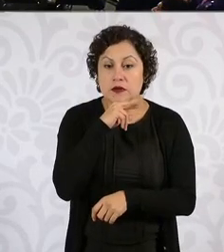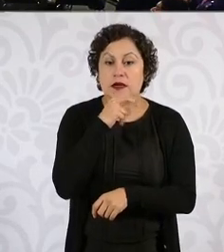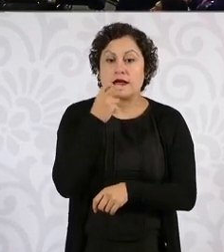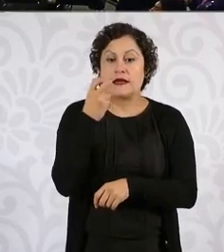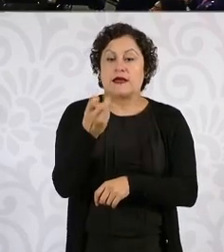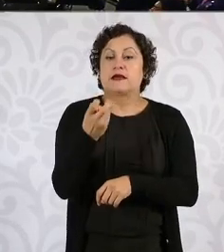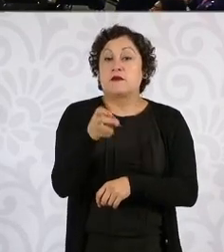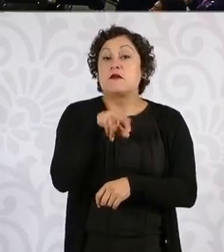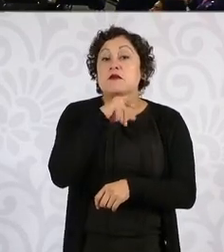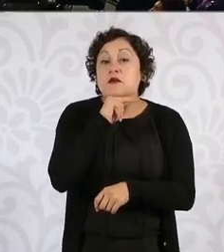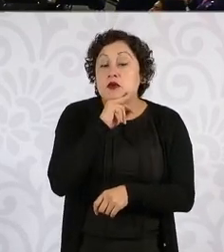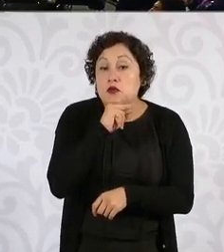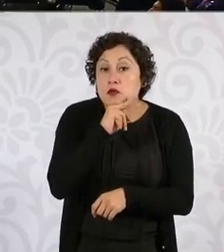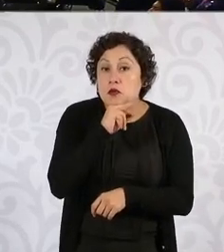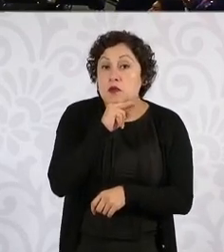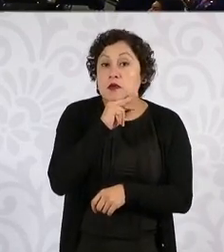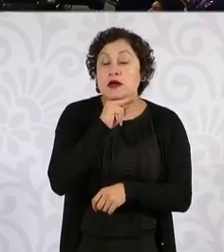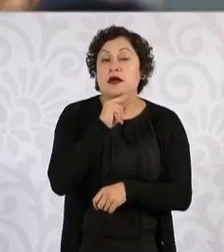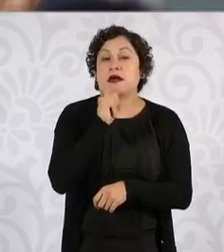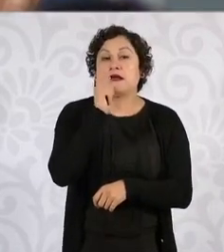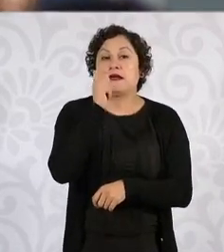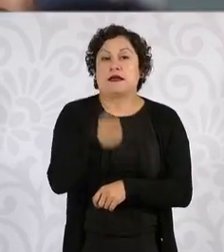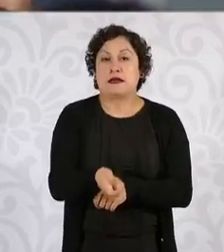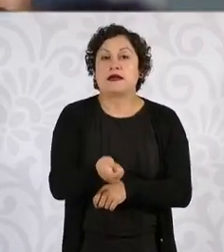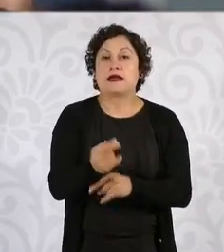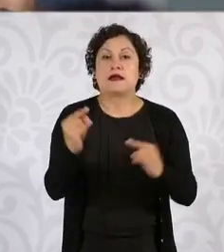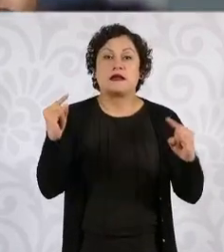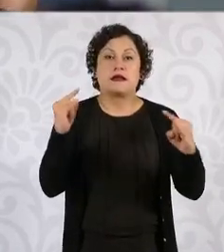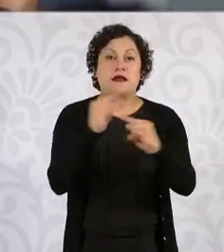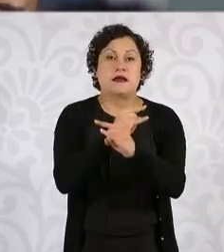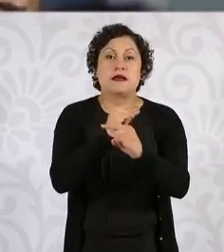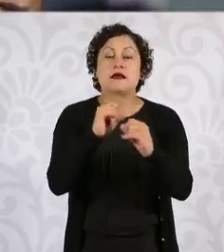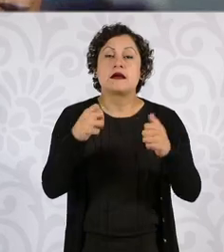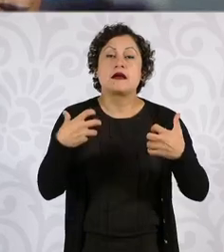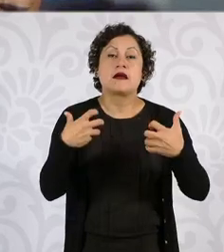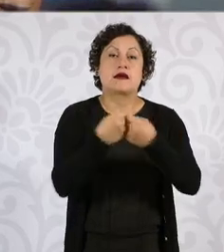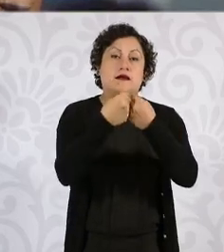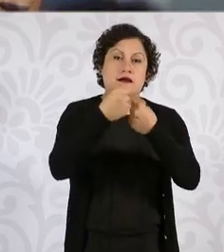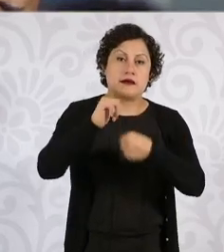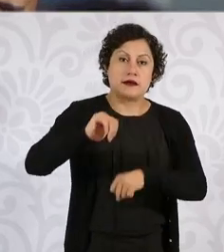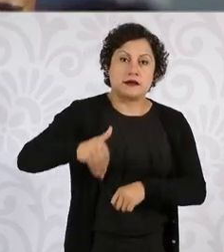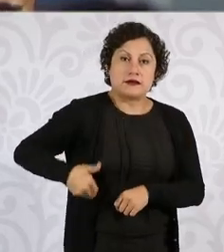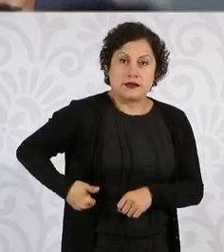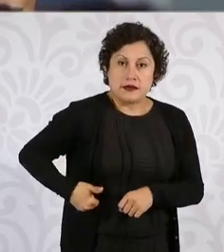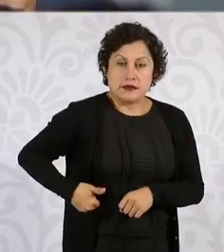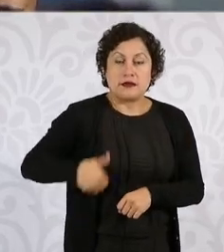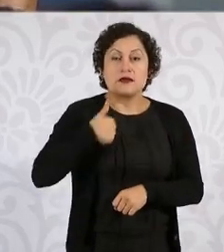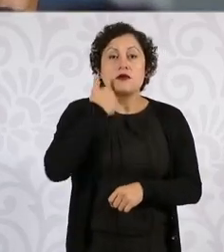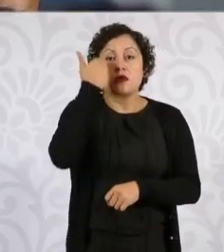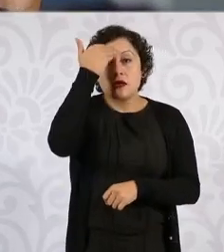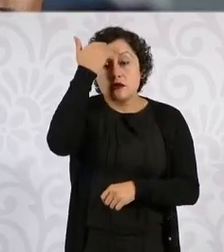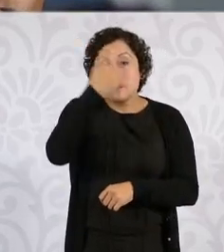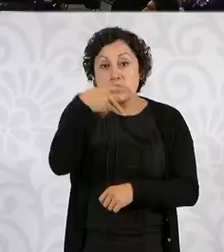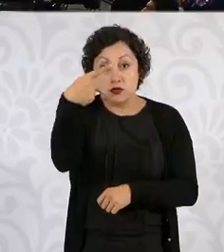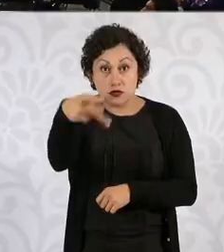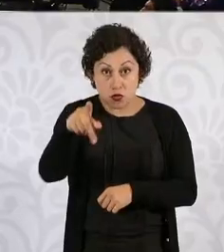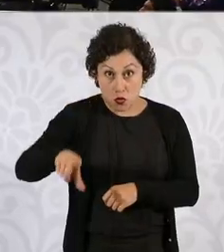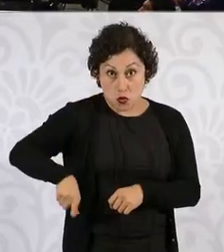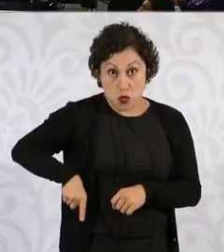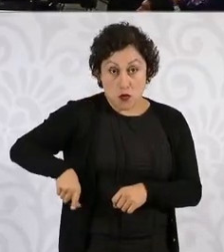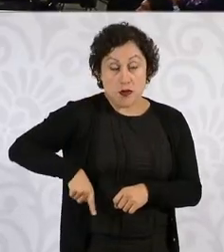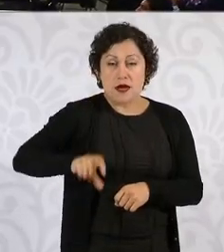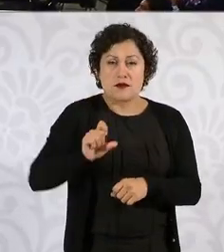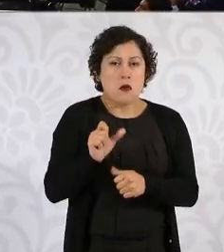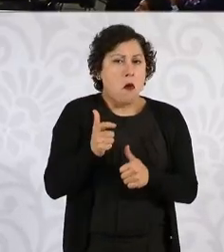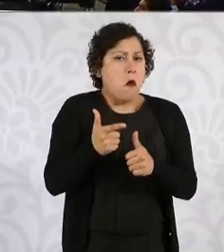Hay un tema que preocupa bastante, que es los accidentes de tráfico. Me gustaría saber si en su gobierno habrá algún comité